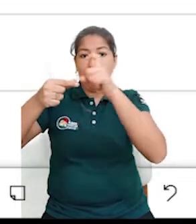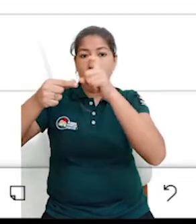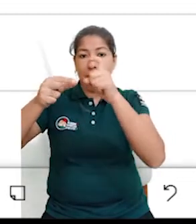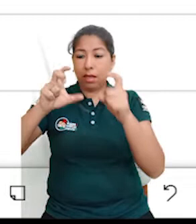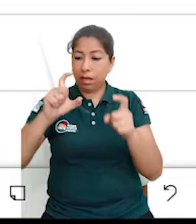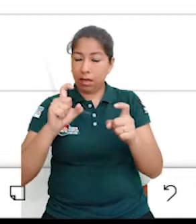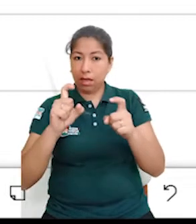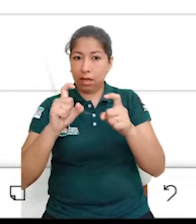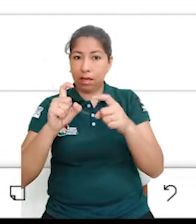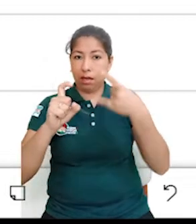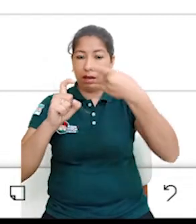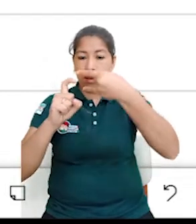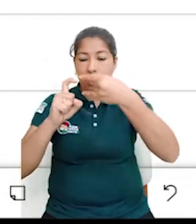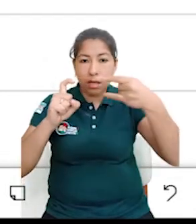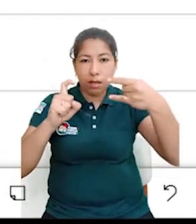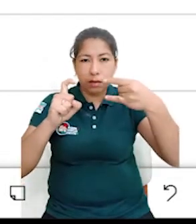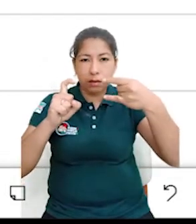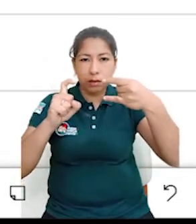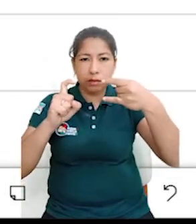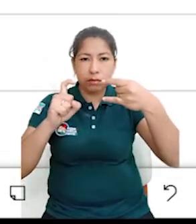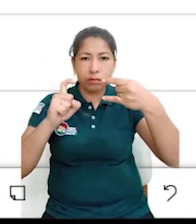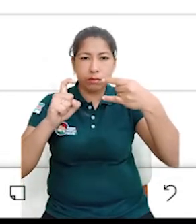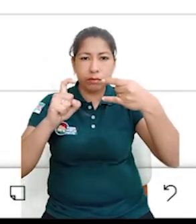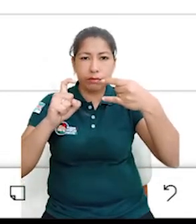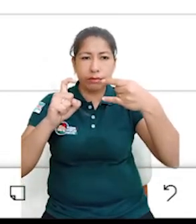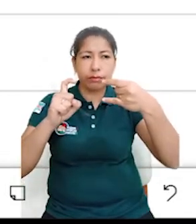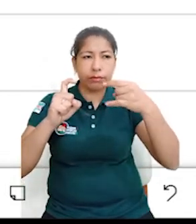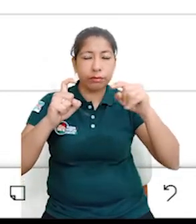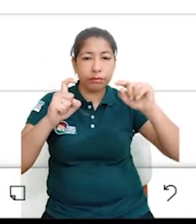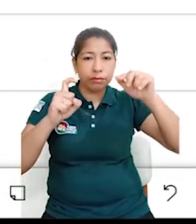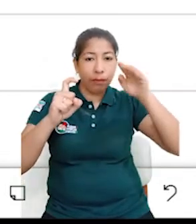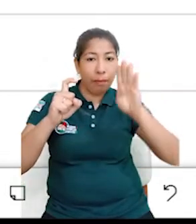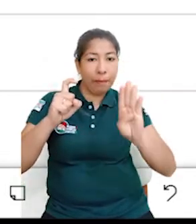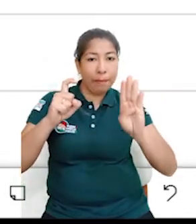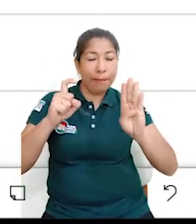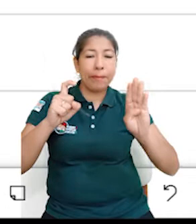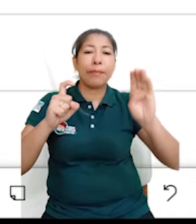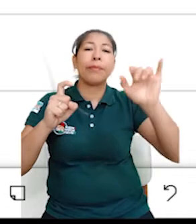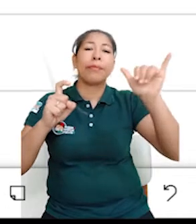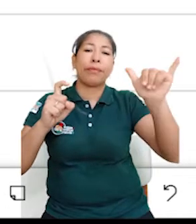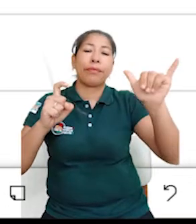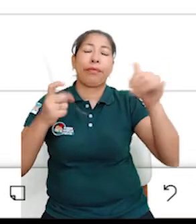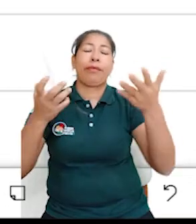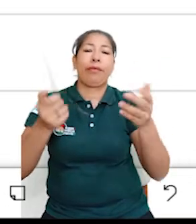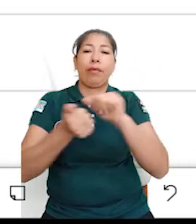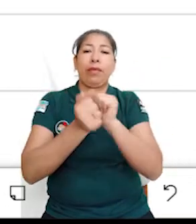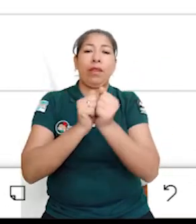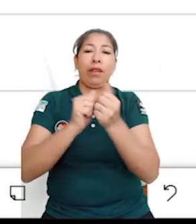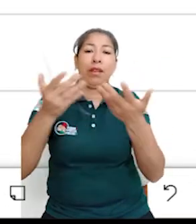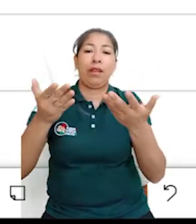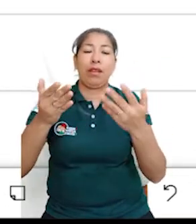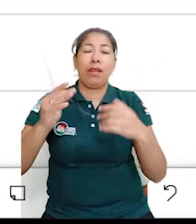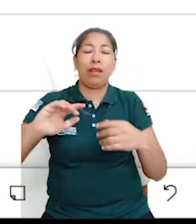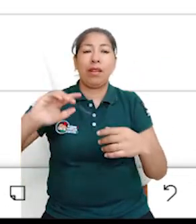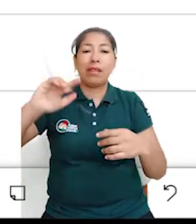argumento x, tenemos el exponente y tenemos la base 25. Entonces, por definición de